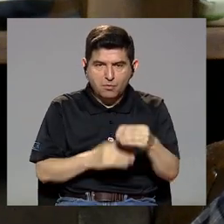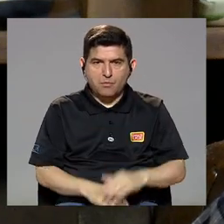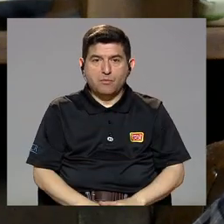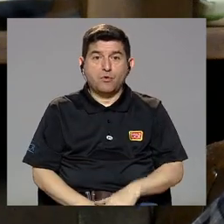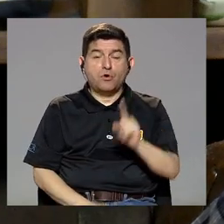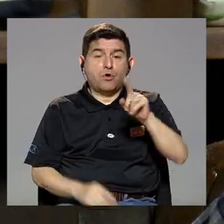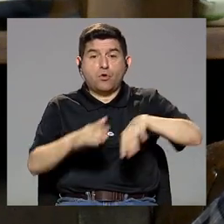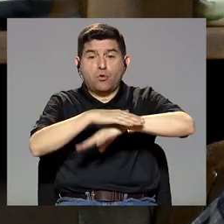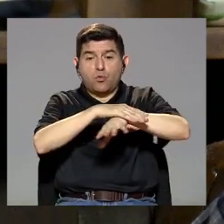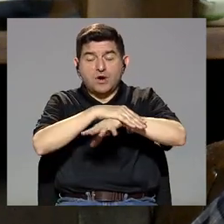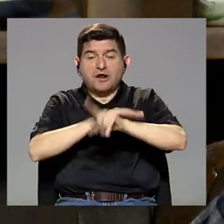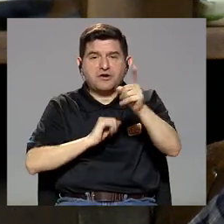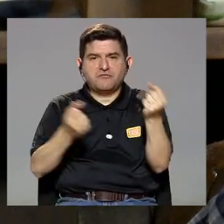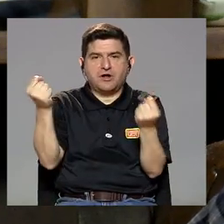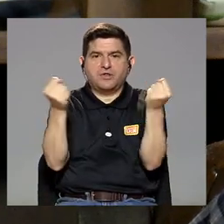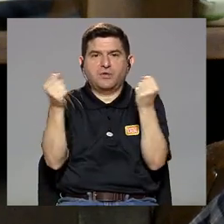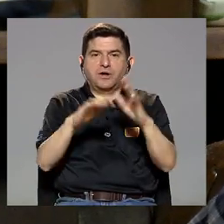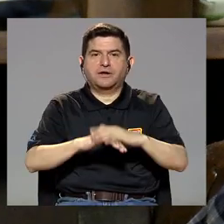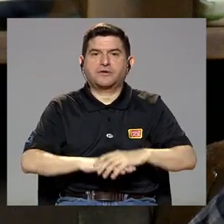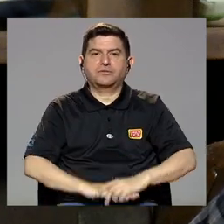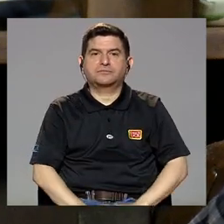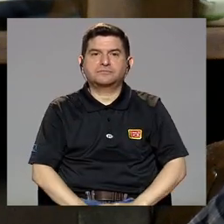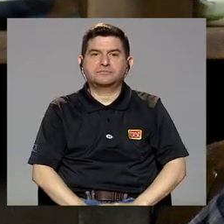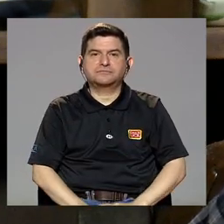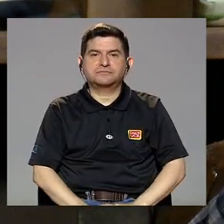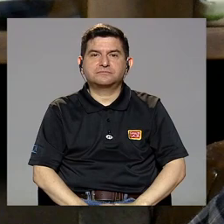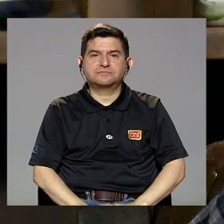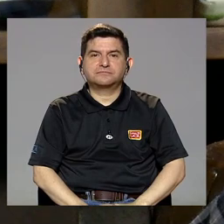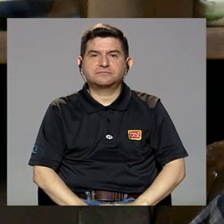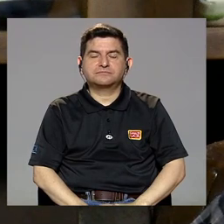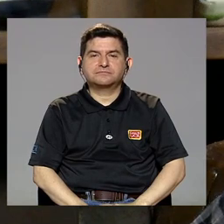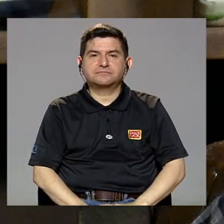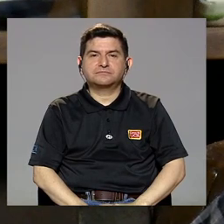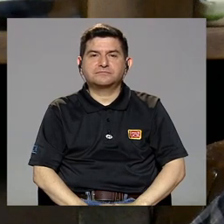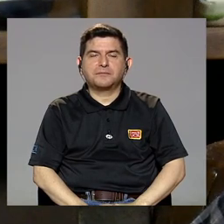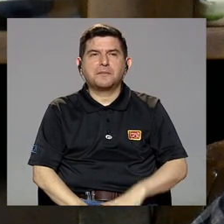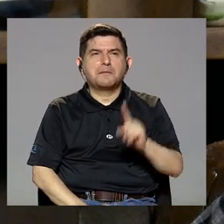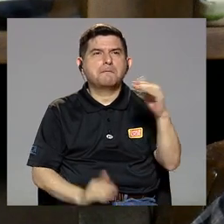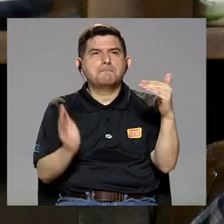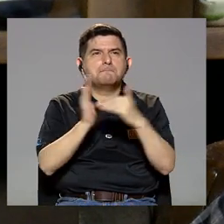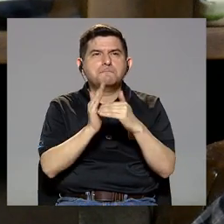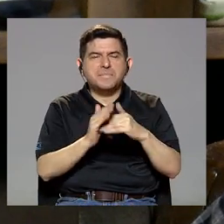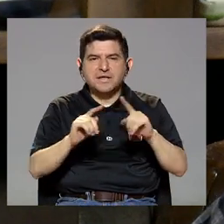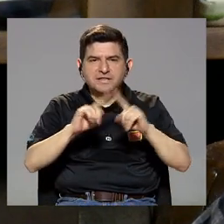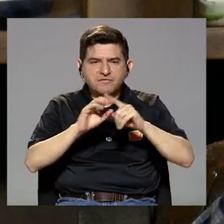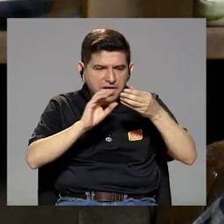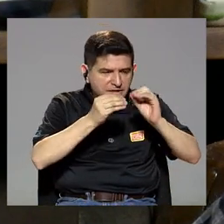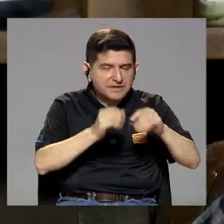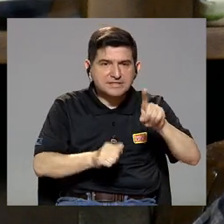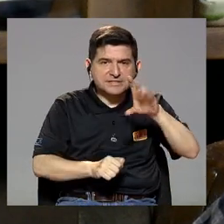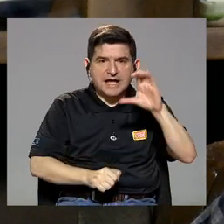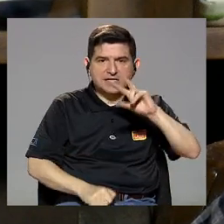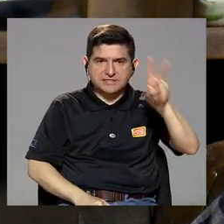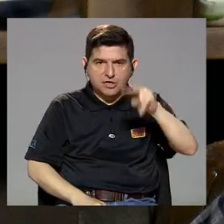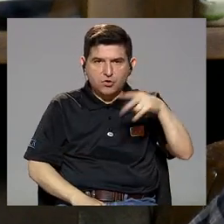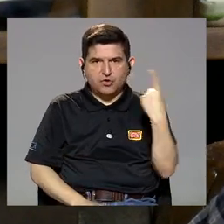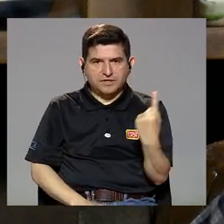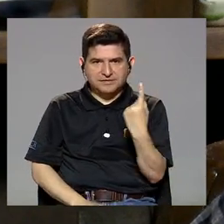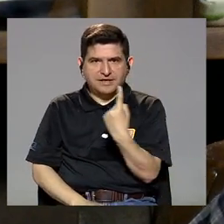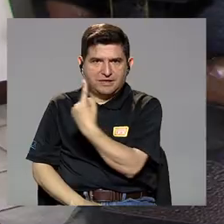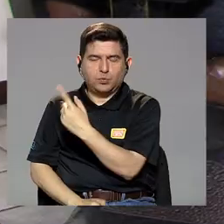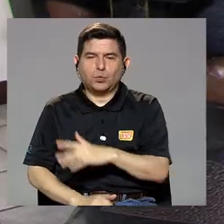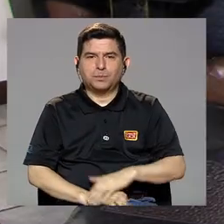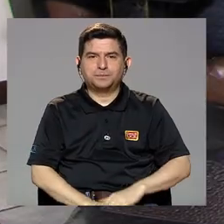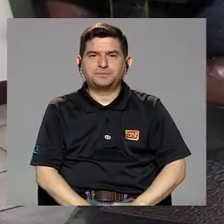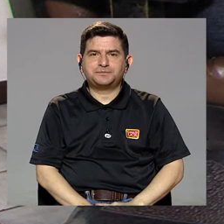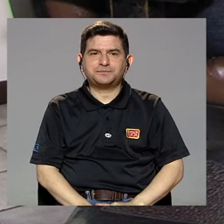rifa de un automóvil que eran mil números a 100 colones cada número